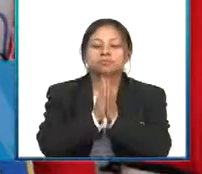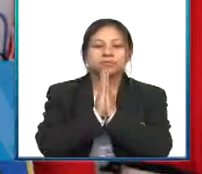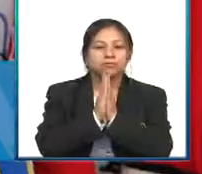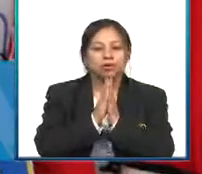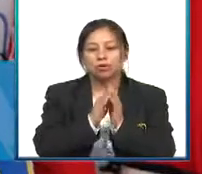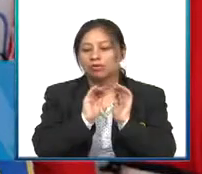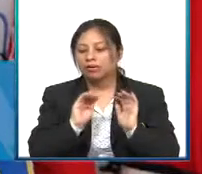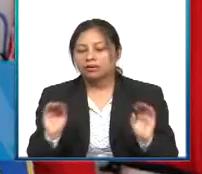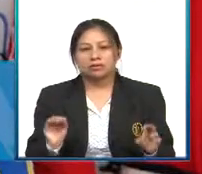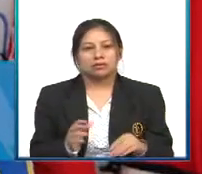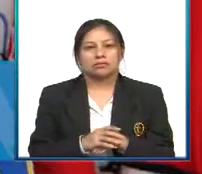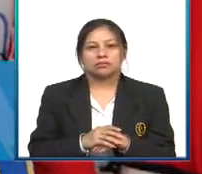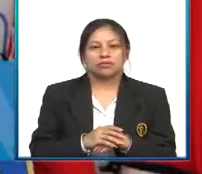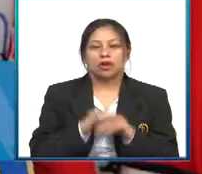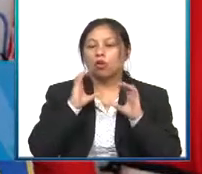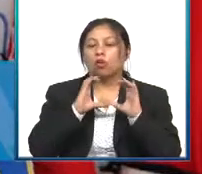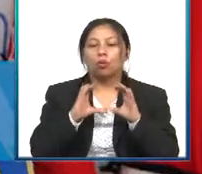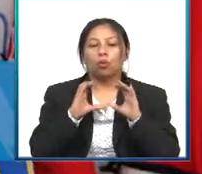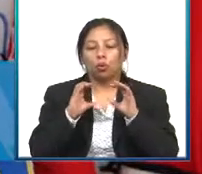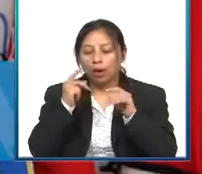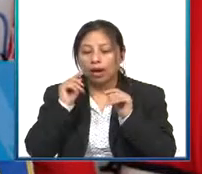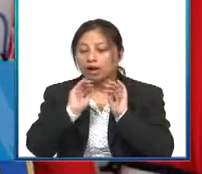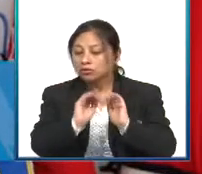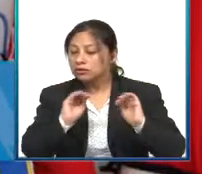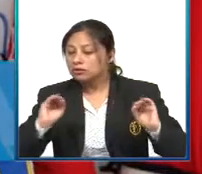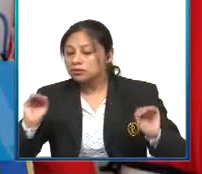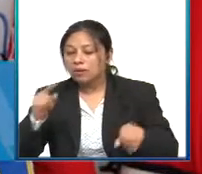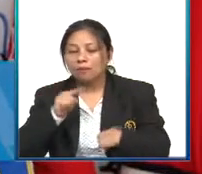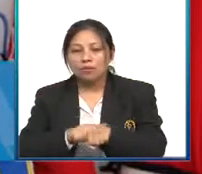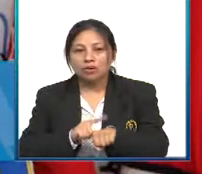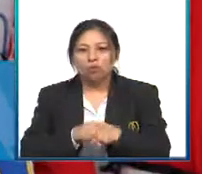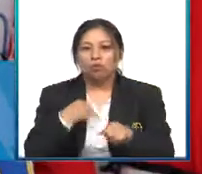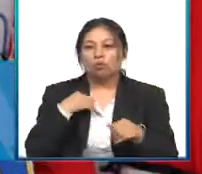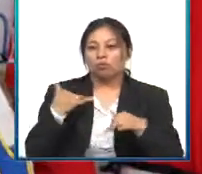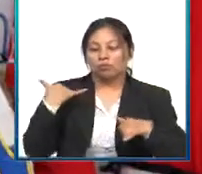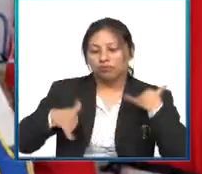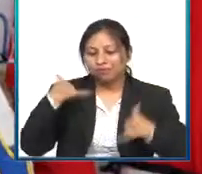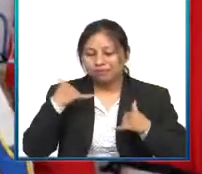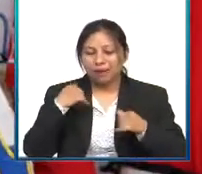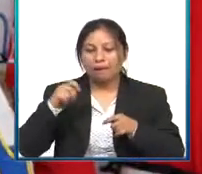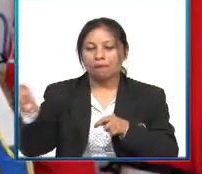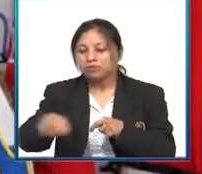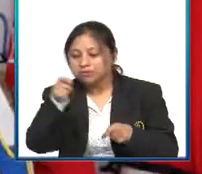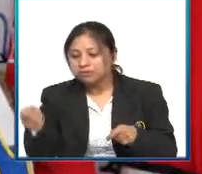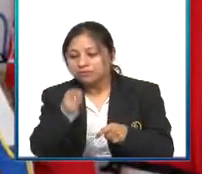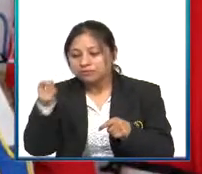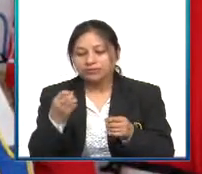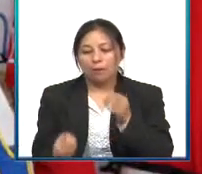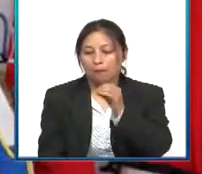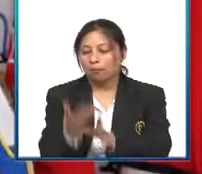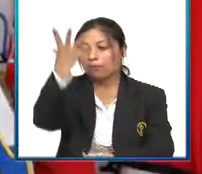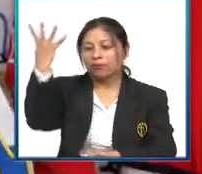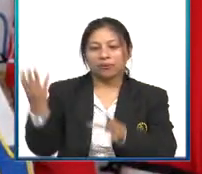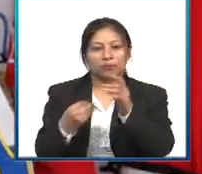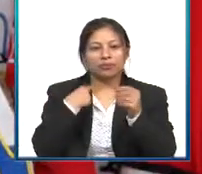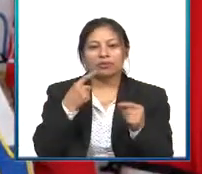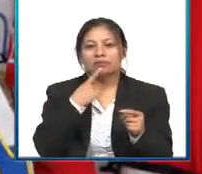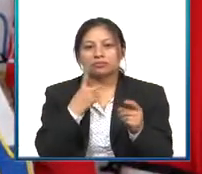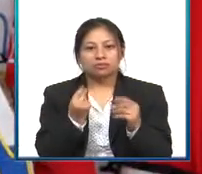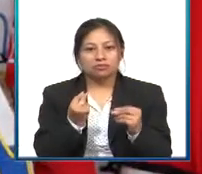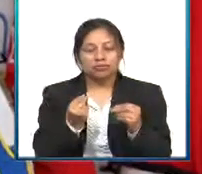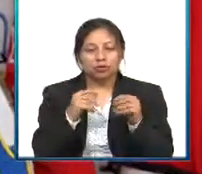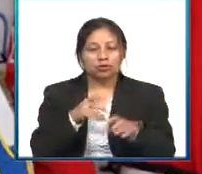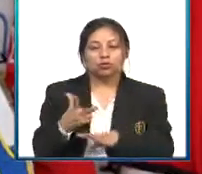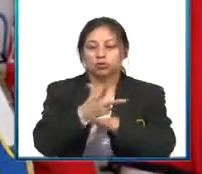no descuidar a sus hijos en el momento en que manipulen cualquier juego pirotécnico, debido de que la ausencia de